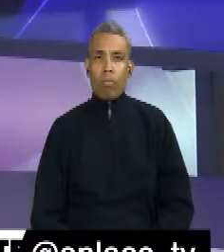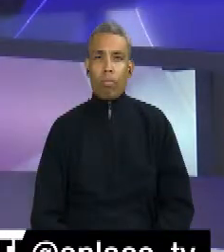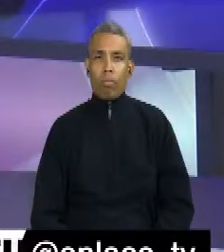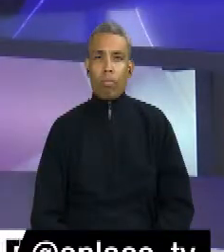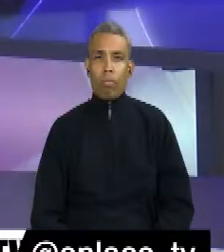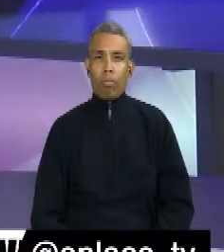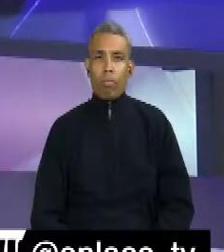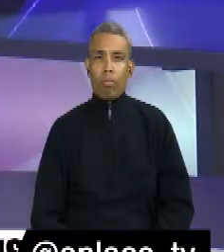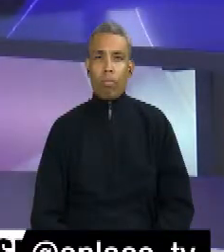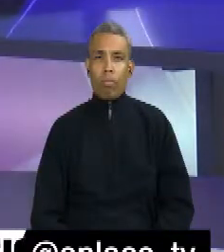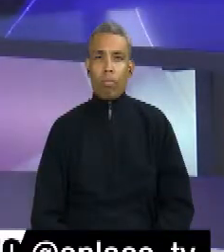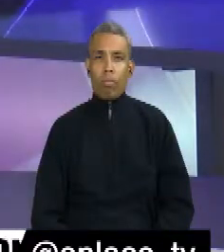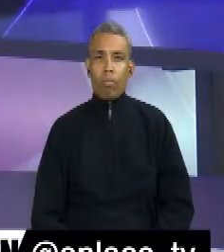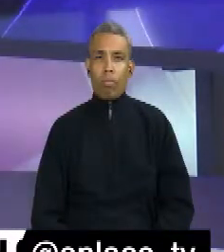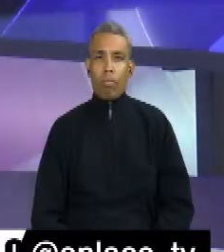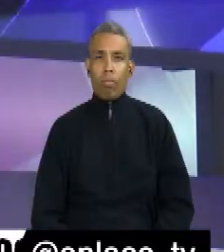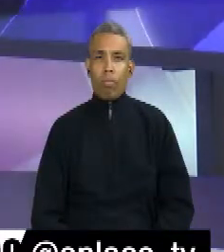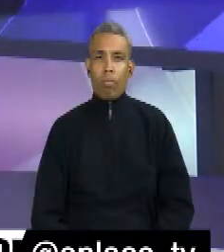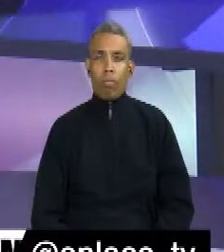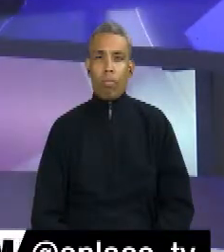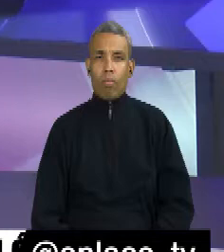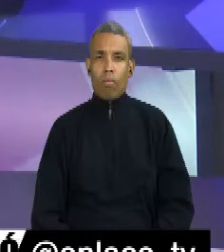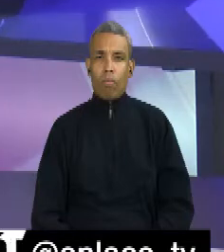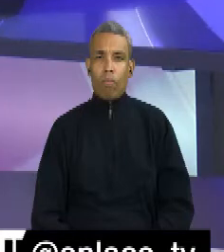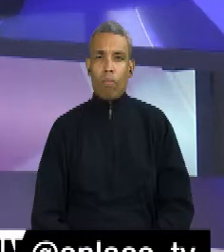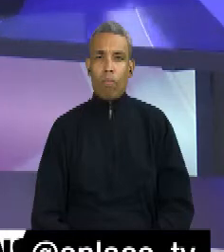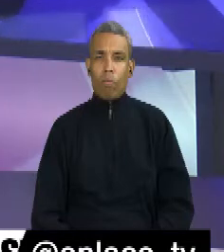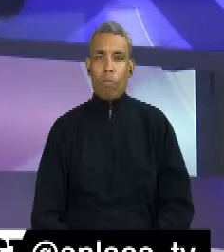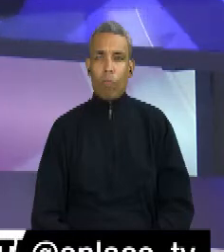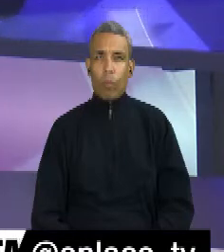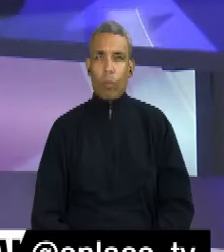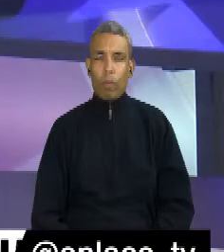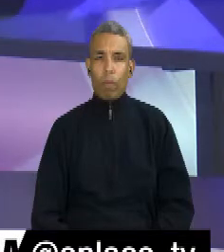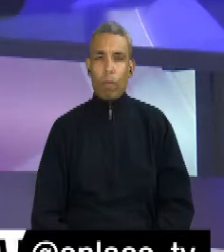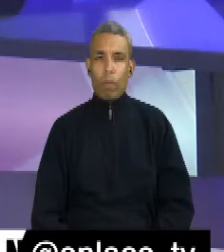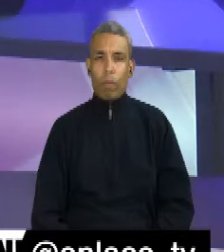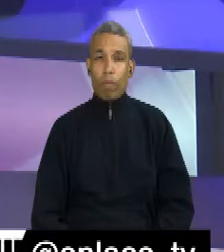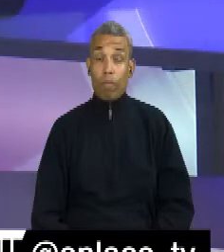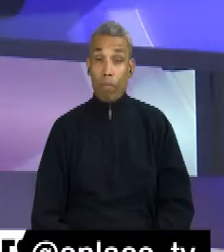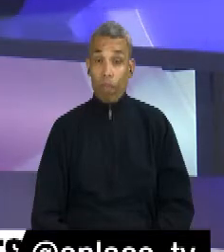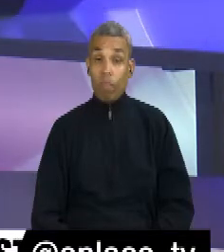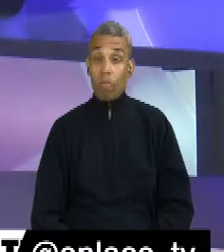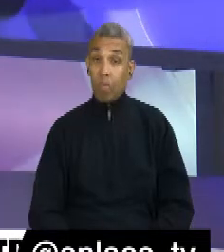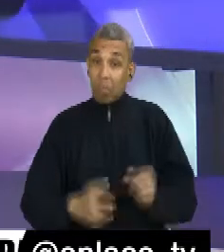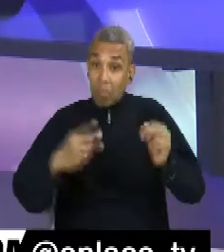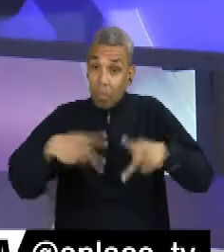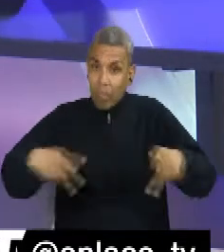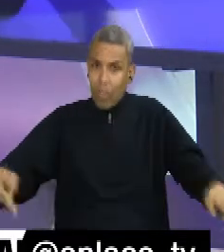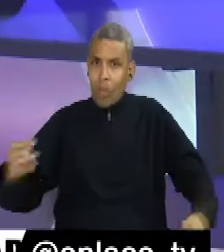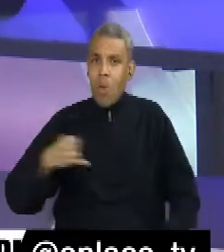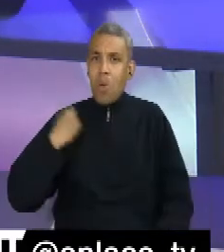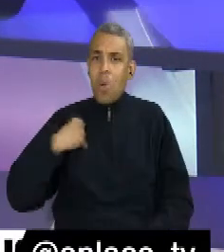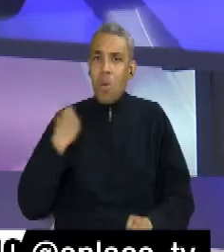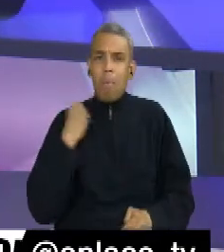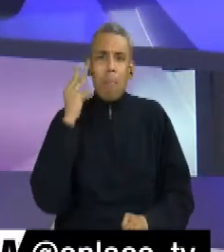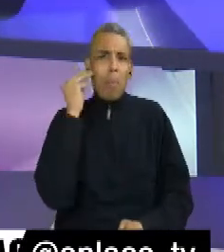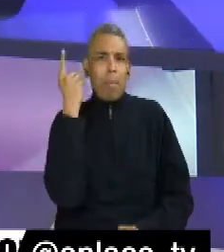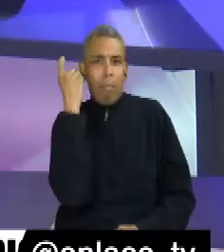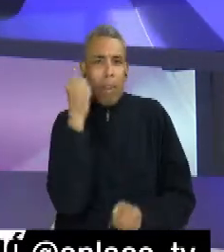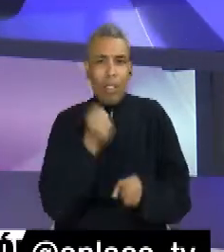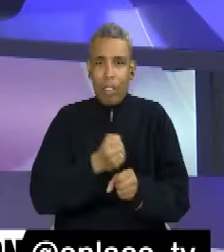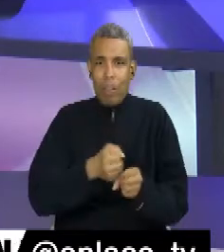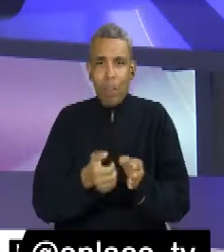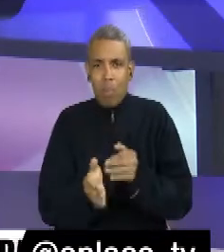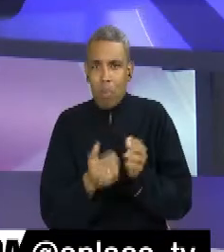En otras noticias, más empresarios se benefician de los primeros 40.000 nuevos empleos. Así lo anunció la Agencia de Empleo